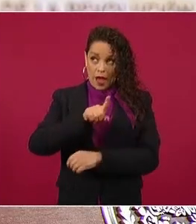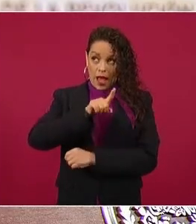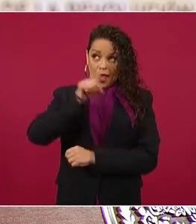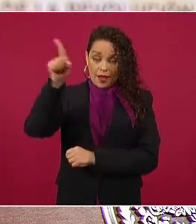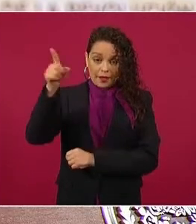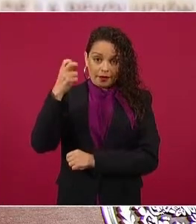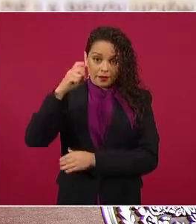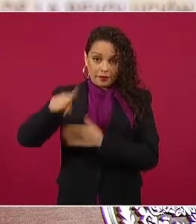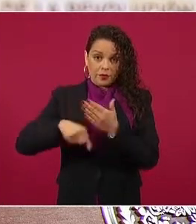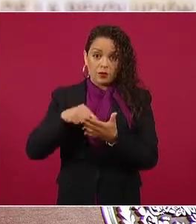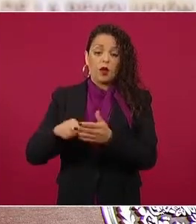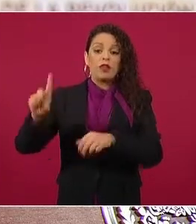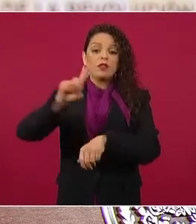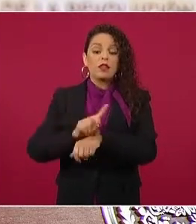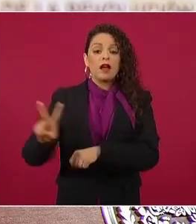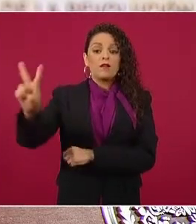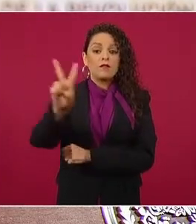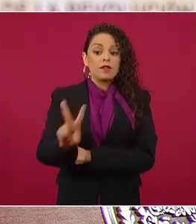el viernes.